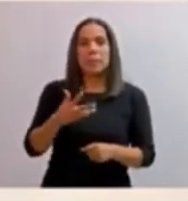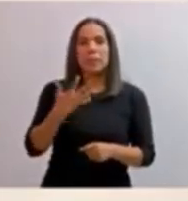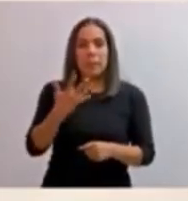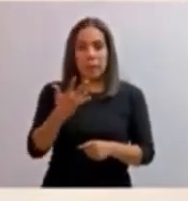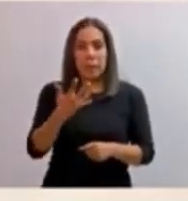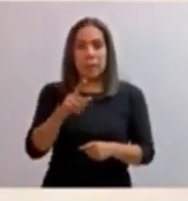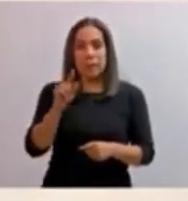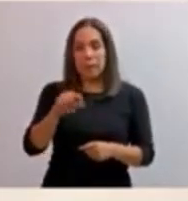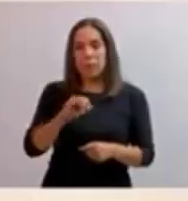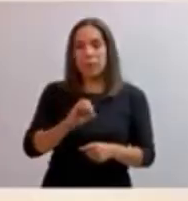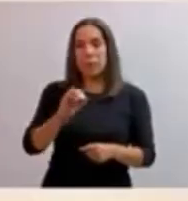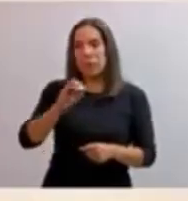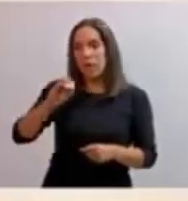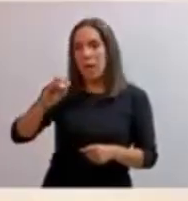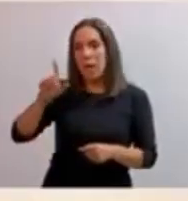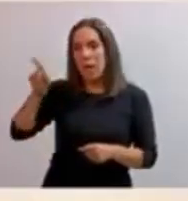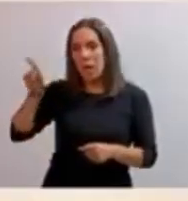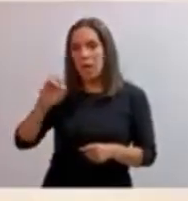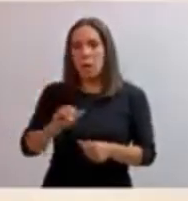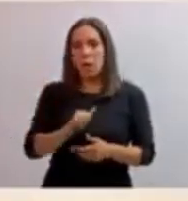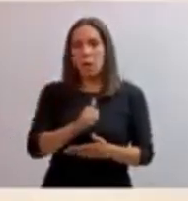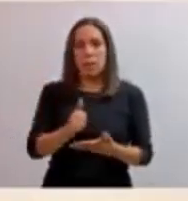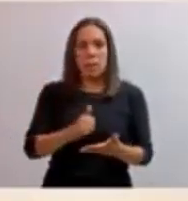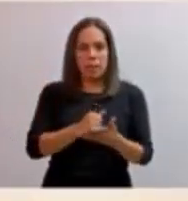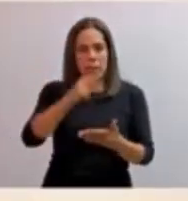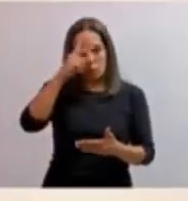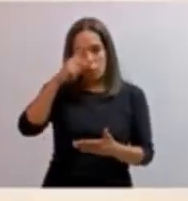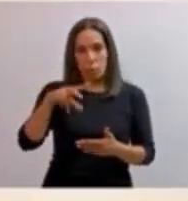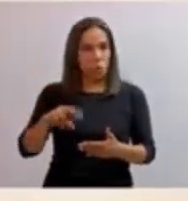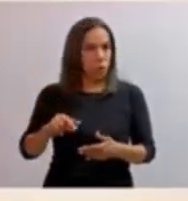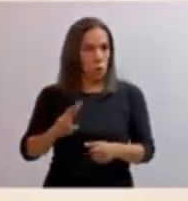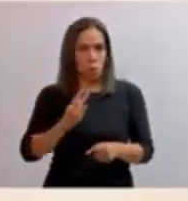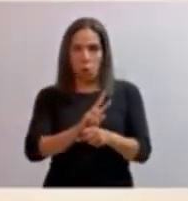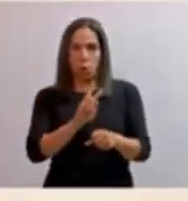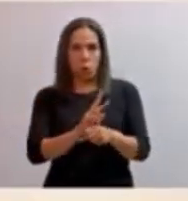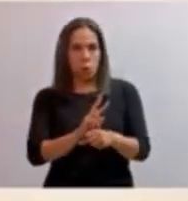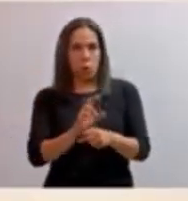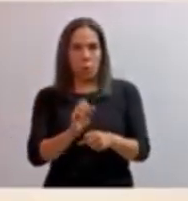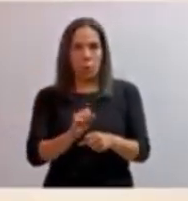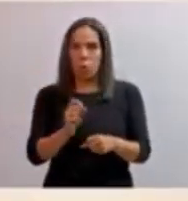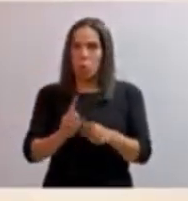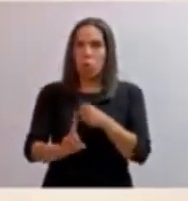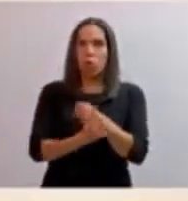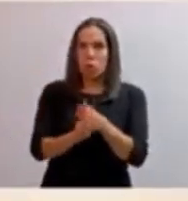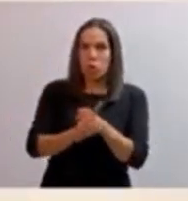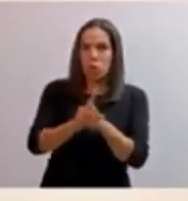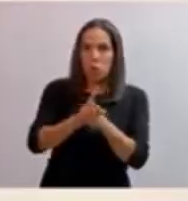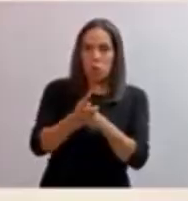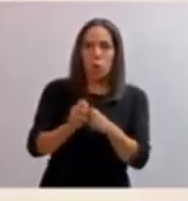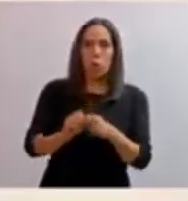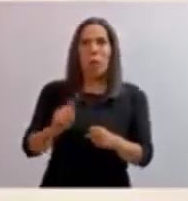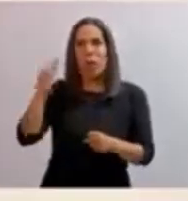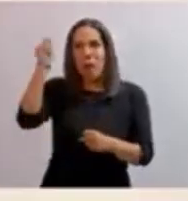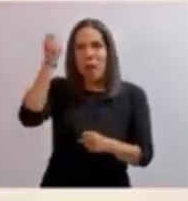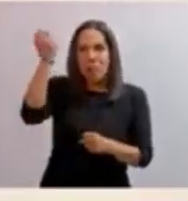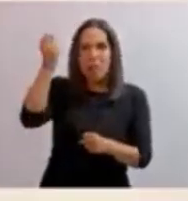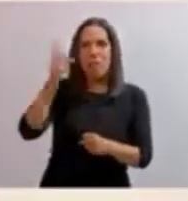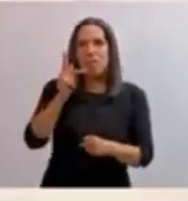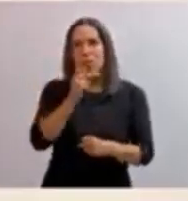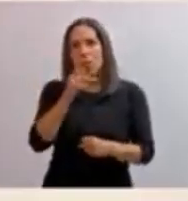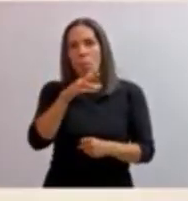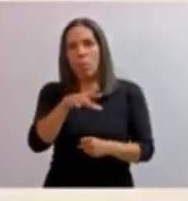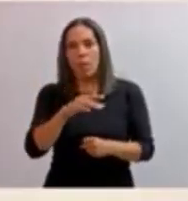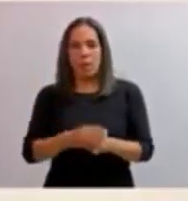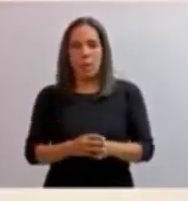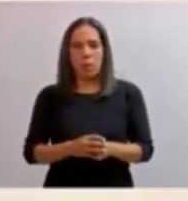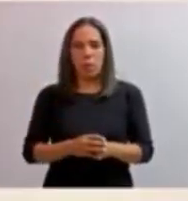México. Ahí yo ejerzo mi función no de supervisora, yo no soy supervisora, yo soy asesora técnico-pedagógica por promoción, es decir,